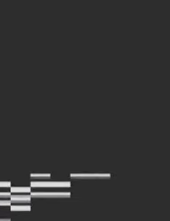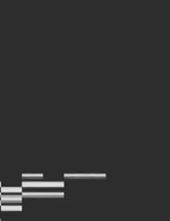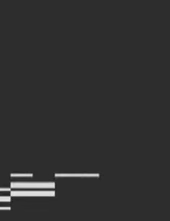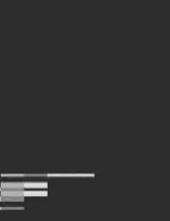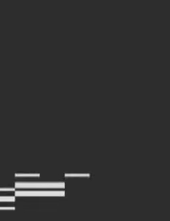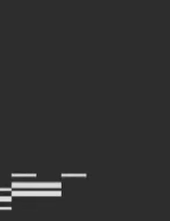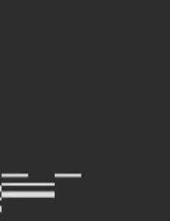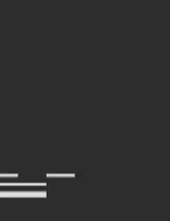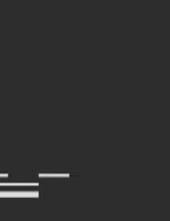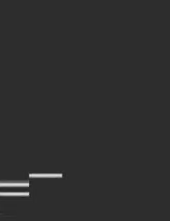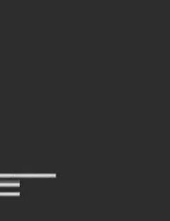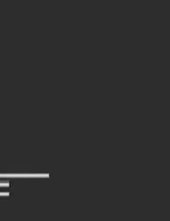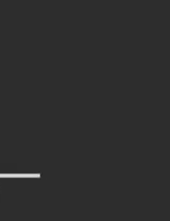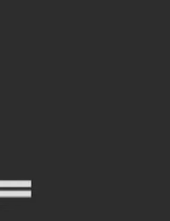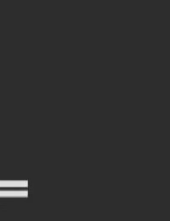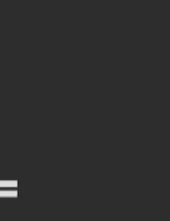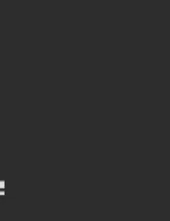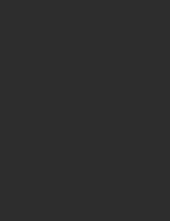Oh